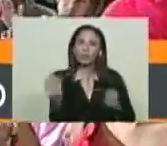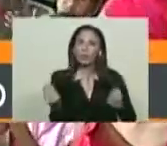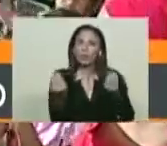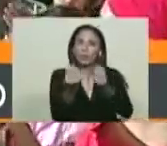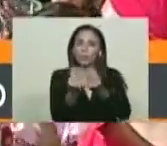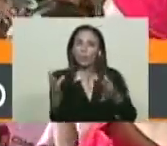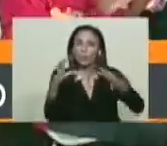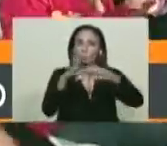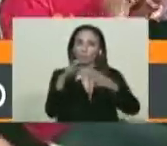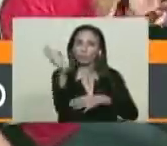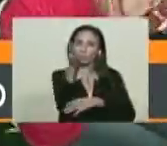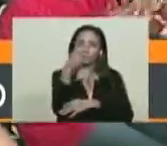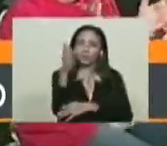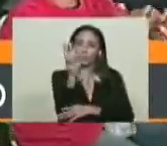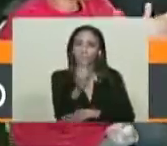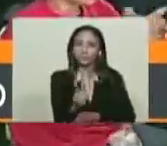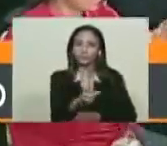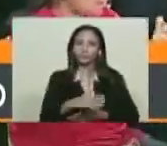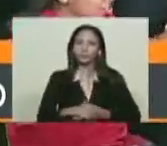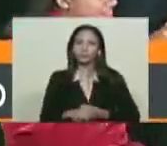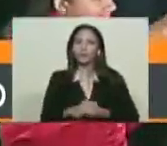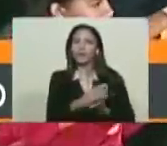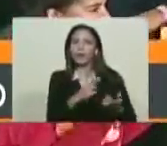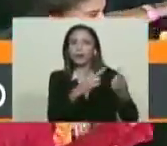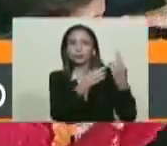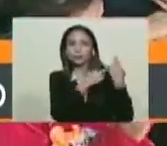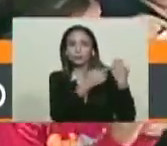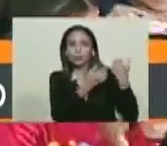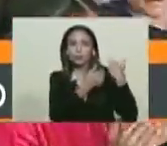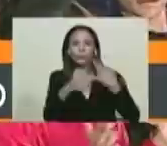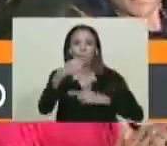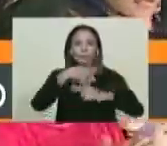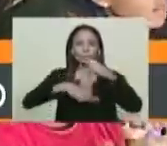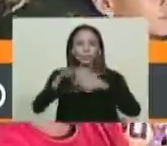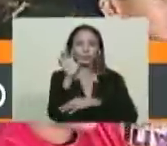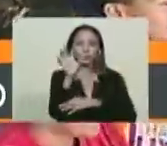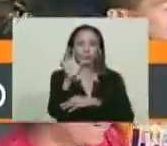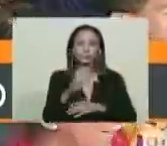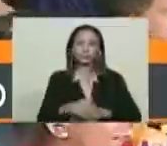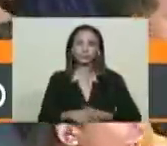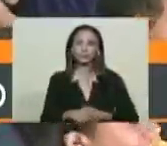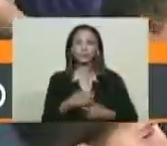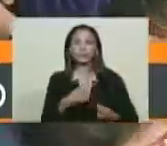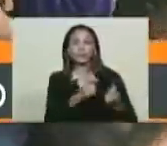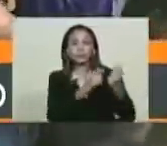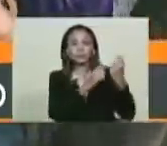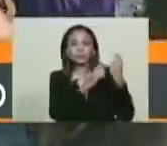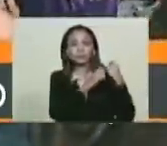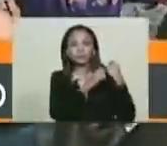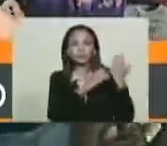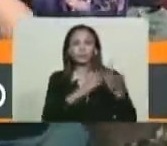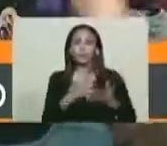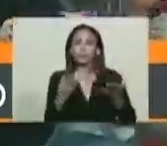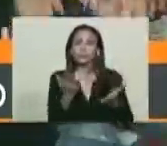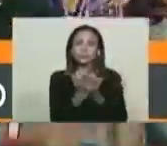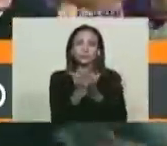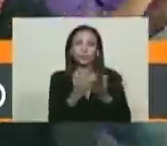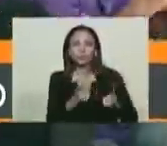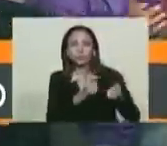la carga de la historia, la carga revolucionaria de la patria. La llevamos nosotros aquí